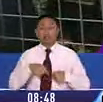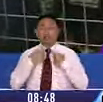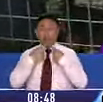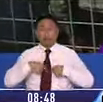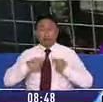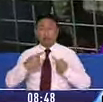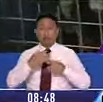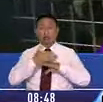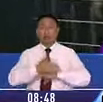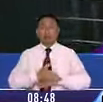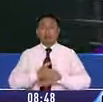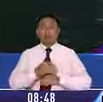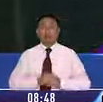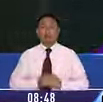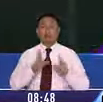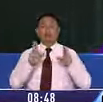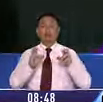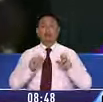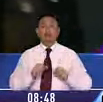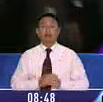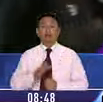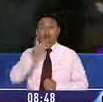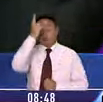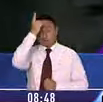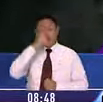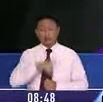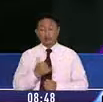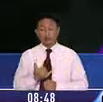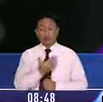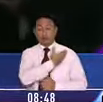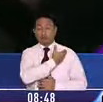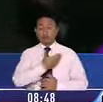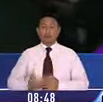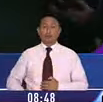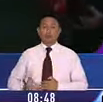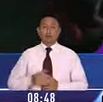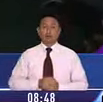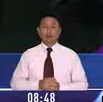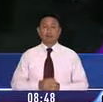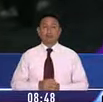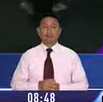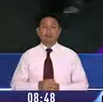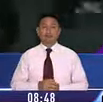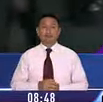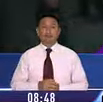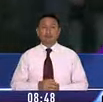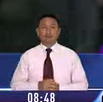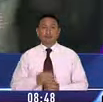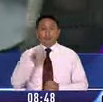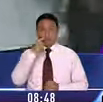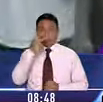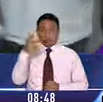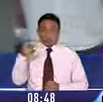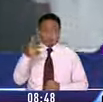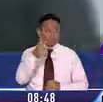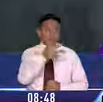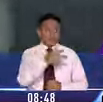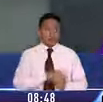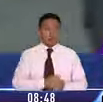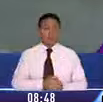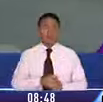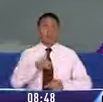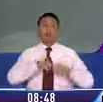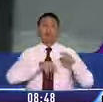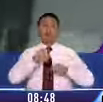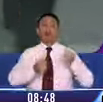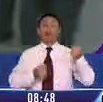en las próximas horas en torno a las decisiones que tomará el presidente de la República. Vemos en las imágenes que siguen llegando